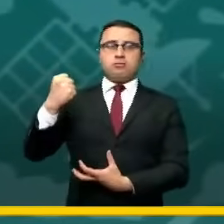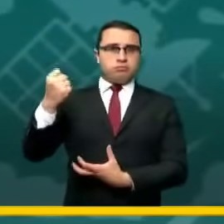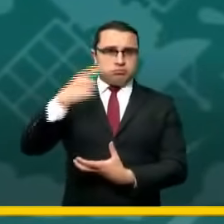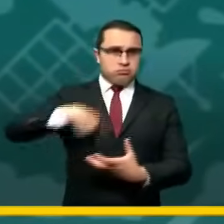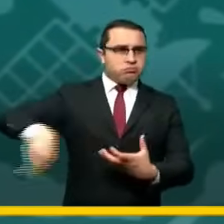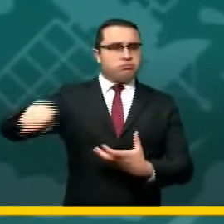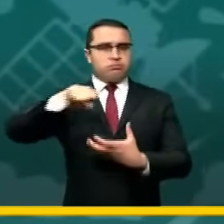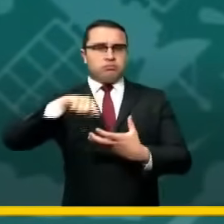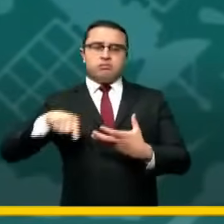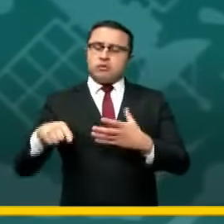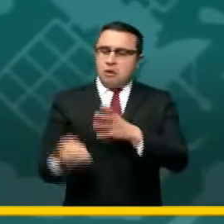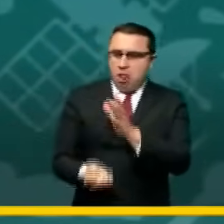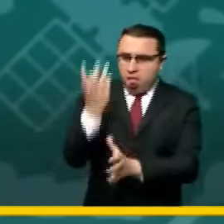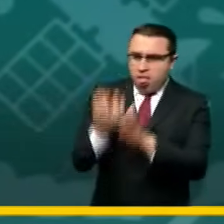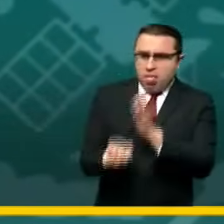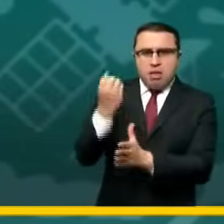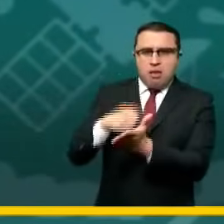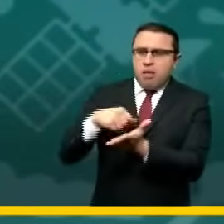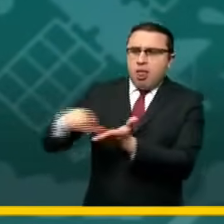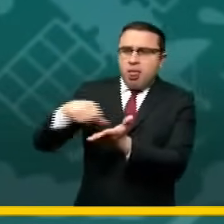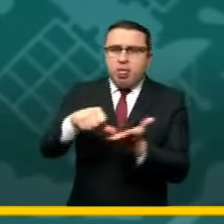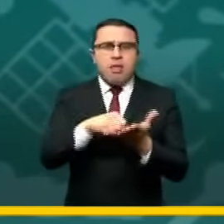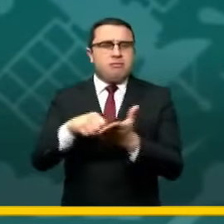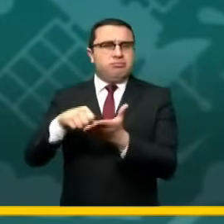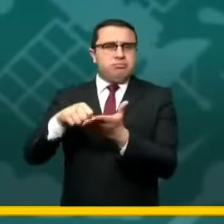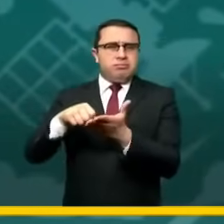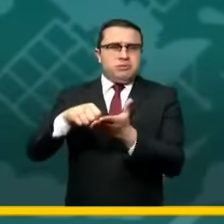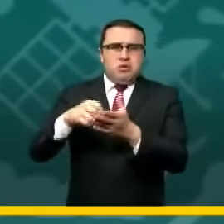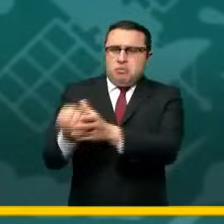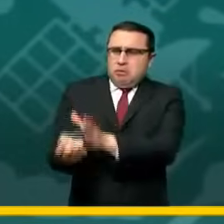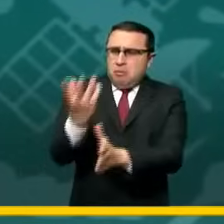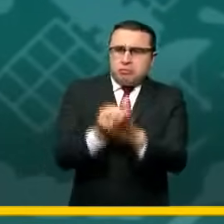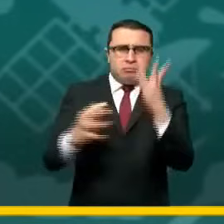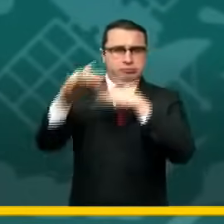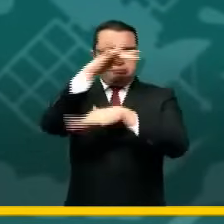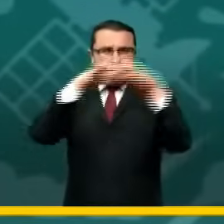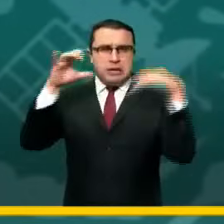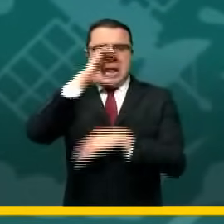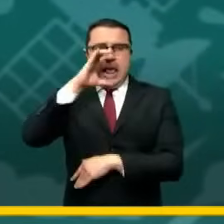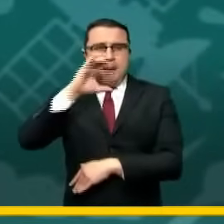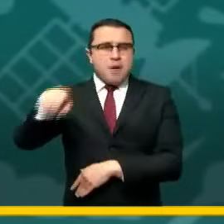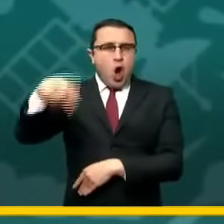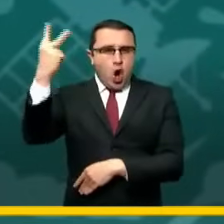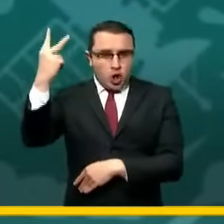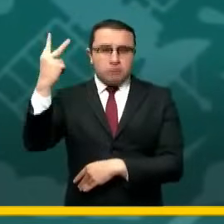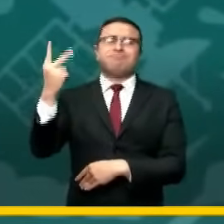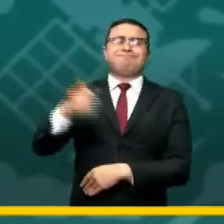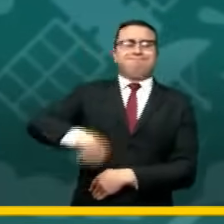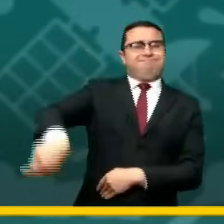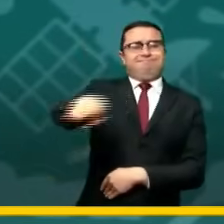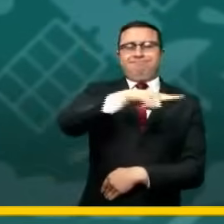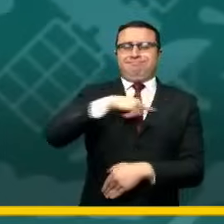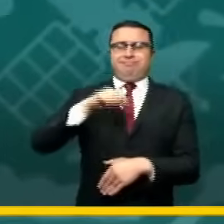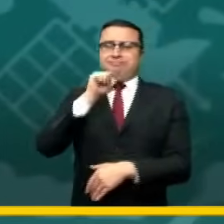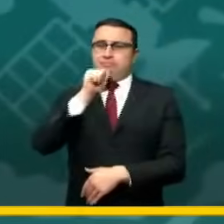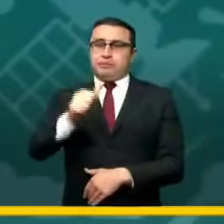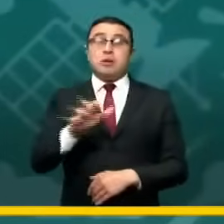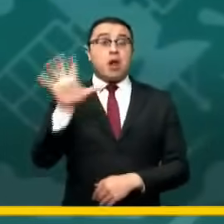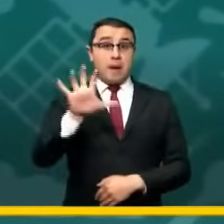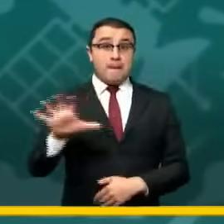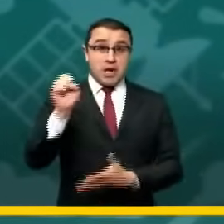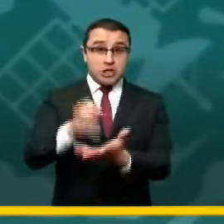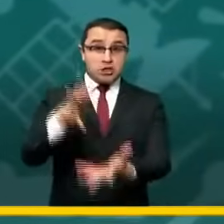basada en la producción y consumo de carbono. Los estados de los países ricos no pueden ni